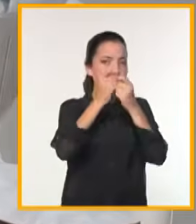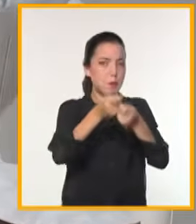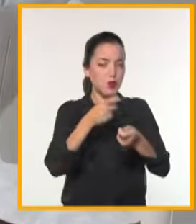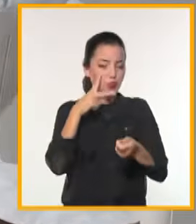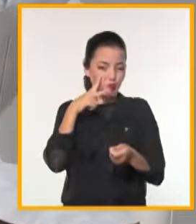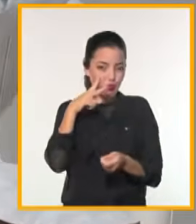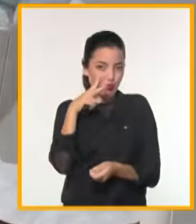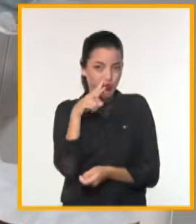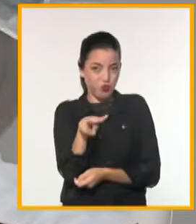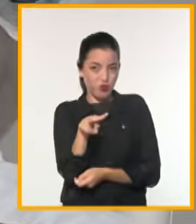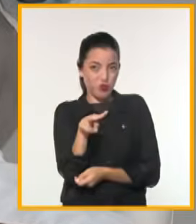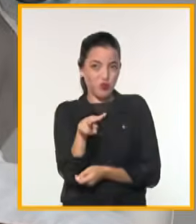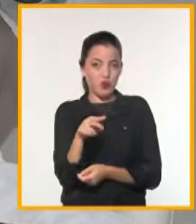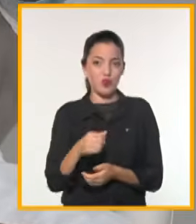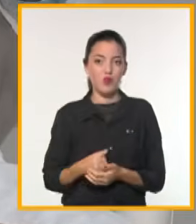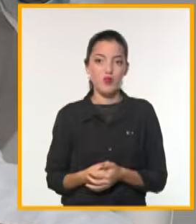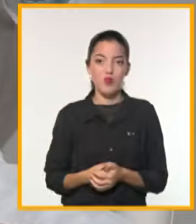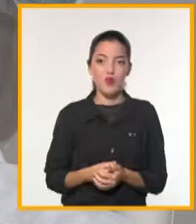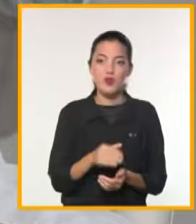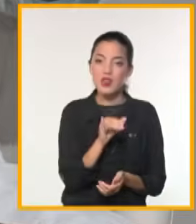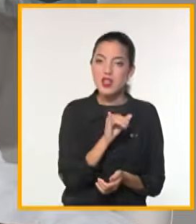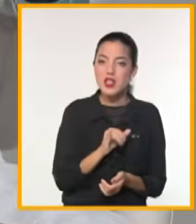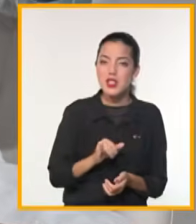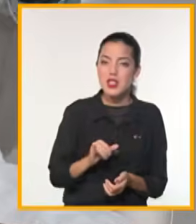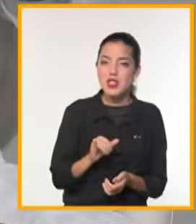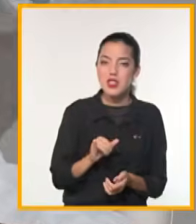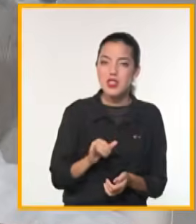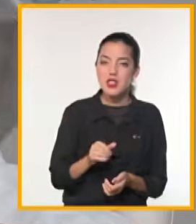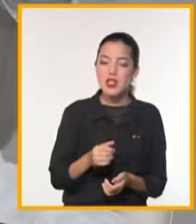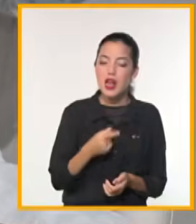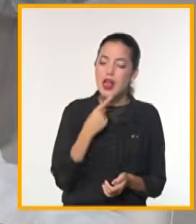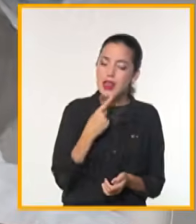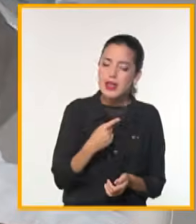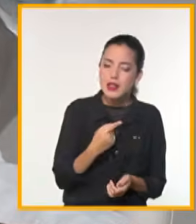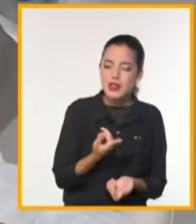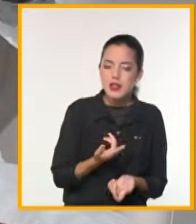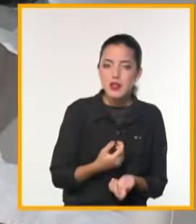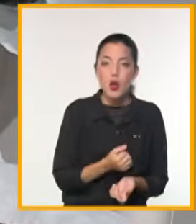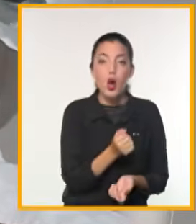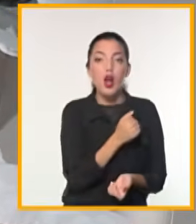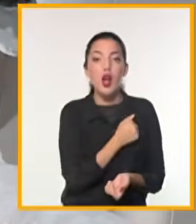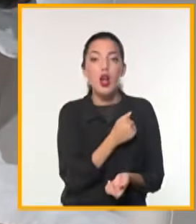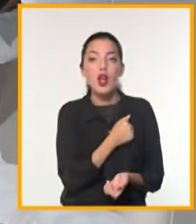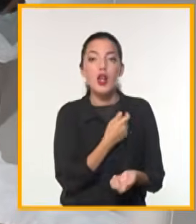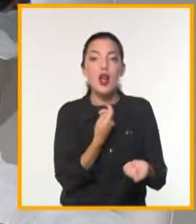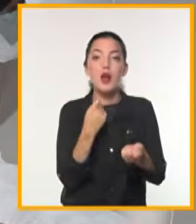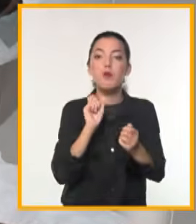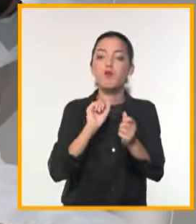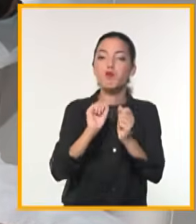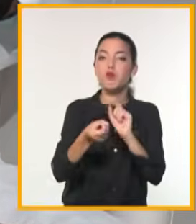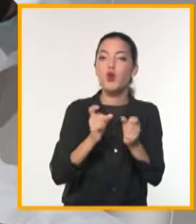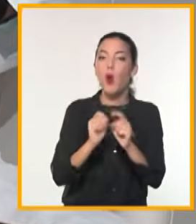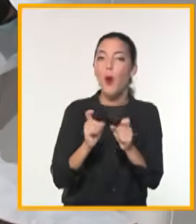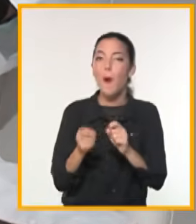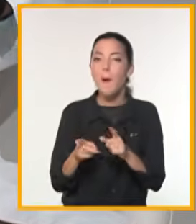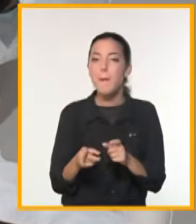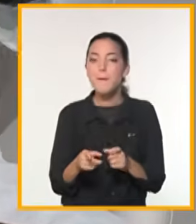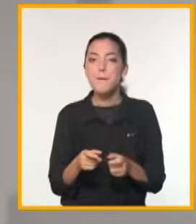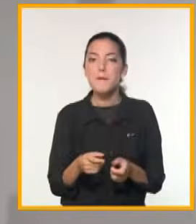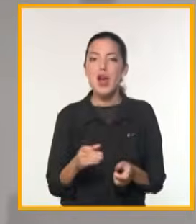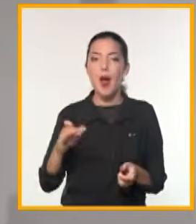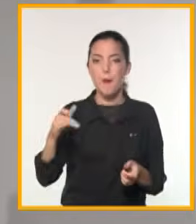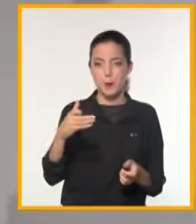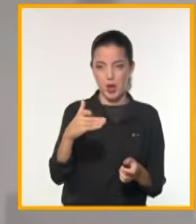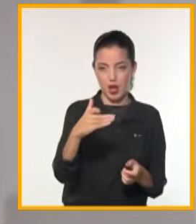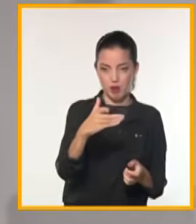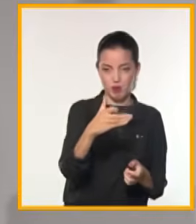pega el barco al de él, y él le dice que bueno, que lo que quiere comprarle pescado, pero aquella gente, los pescadores no querían cobrarle pescado a Fidel, y le decía, pero